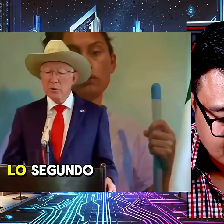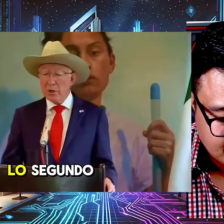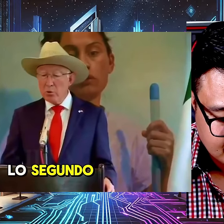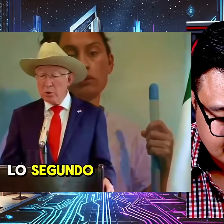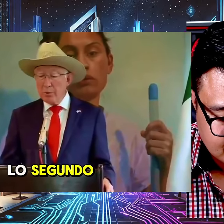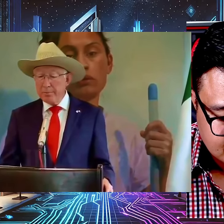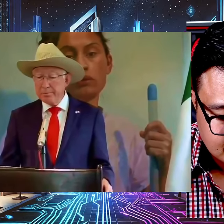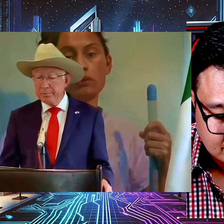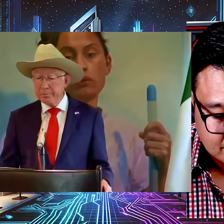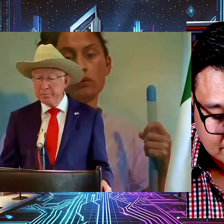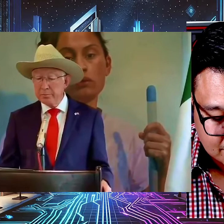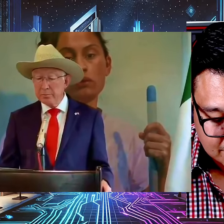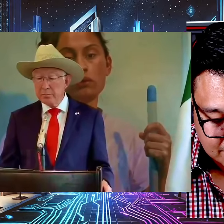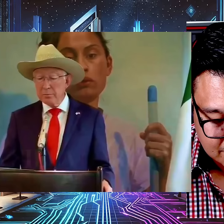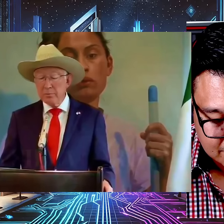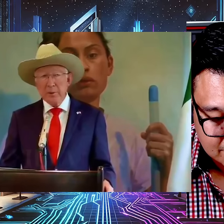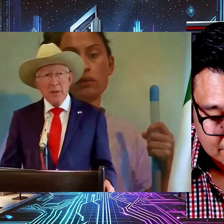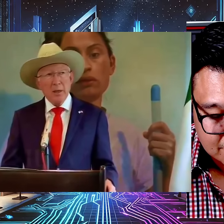Lo segundo